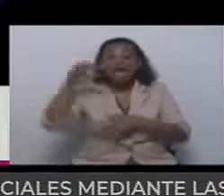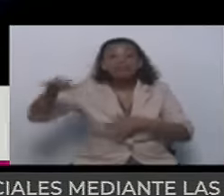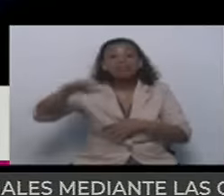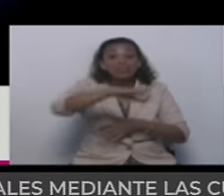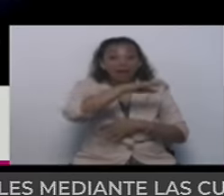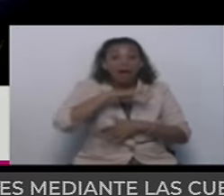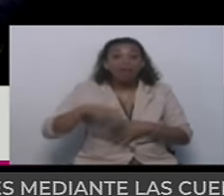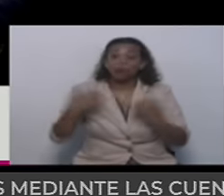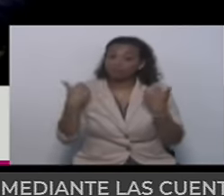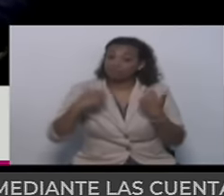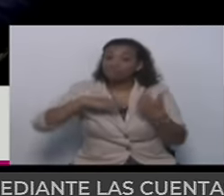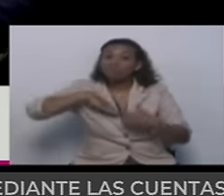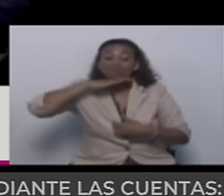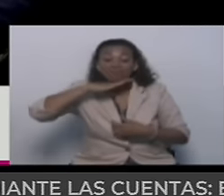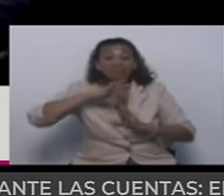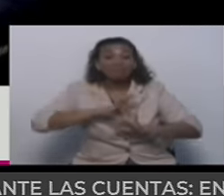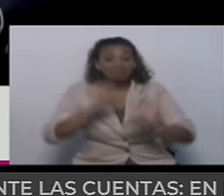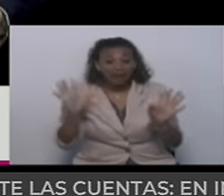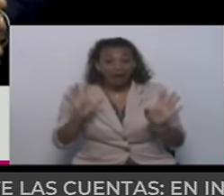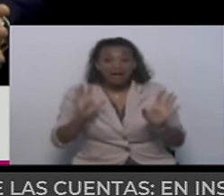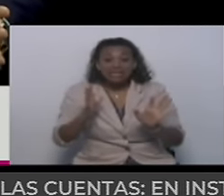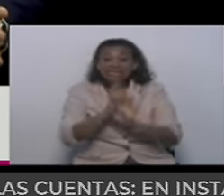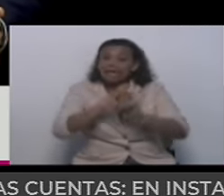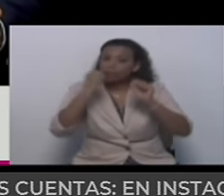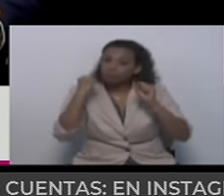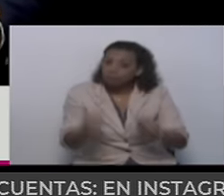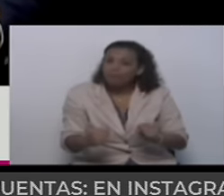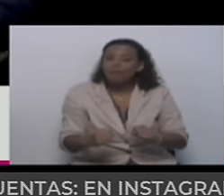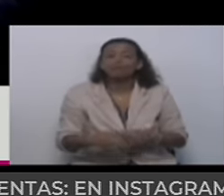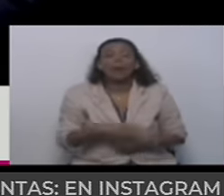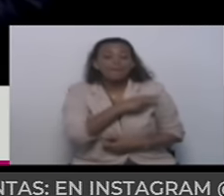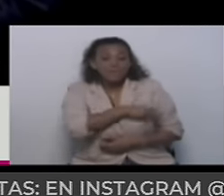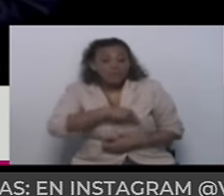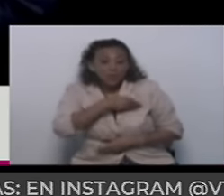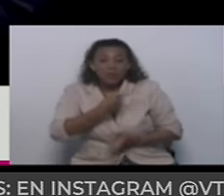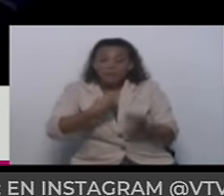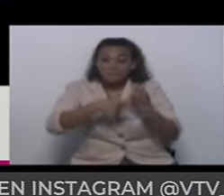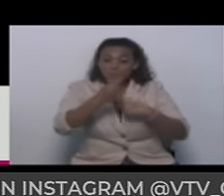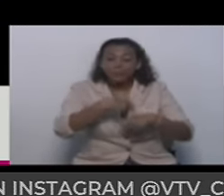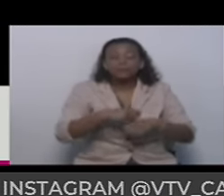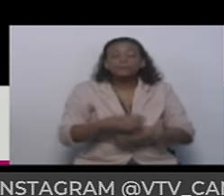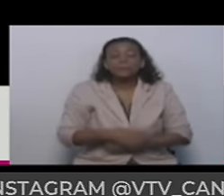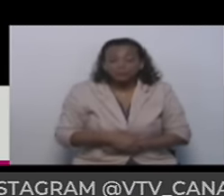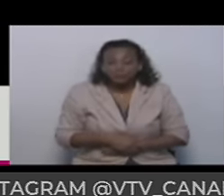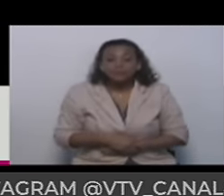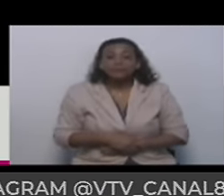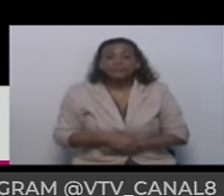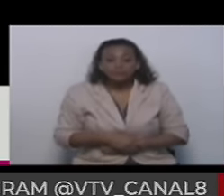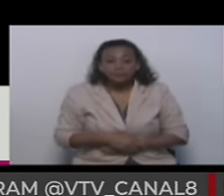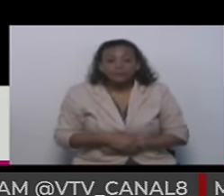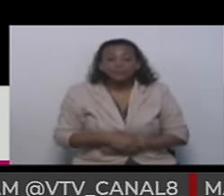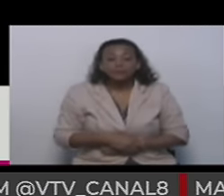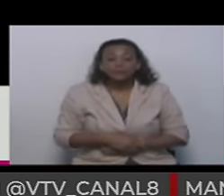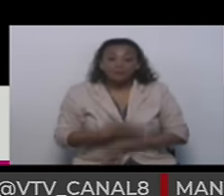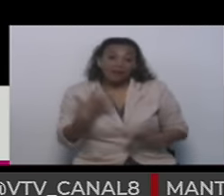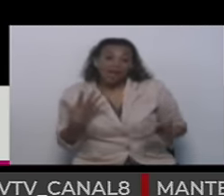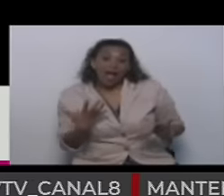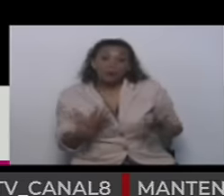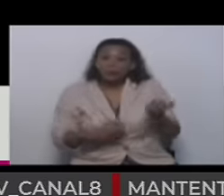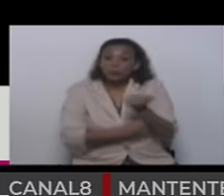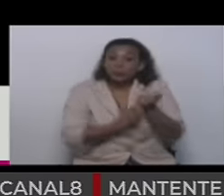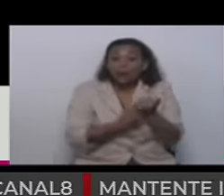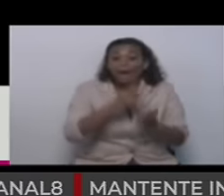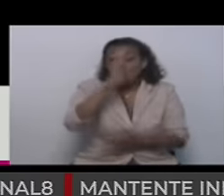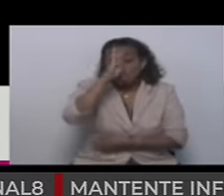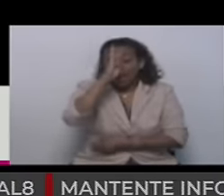Sí. O sea que ya estamos, tú sabes, posicionados. Ahora lo hemos sustentado en el Banco